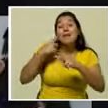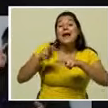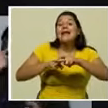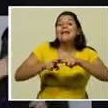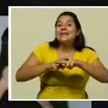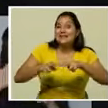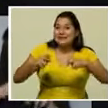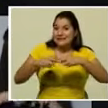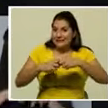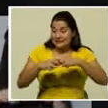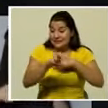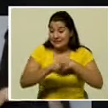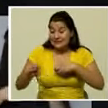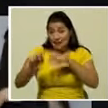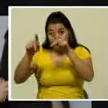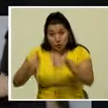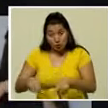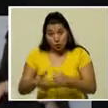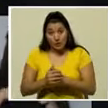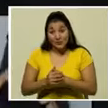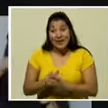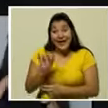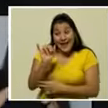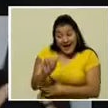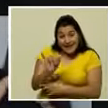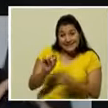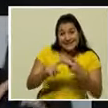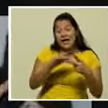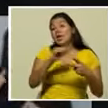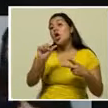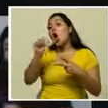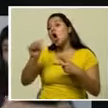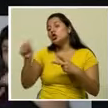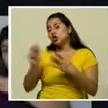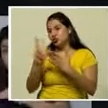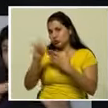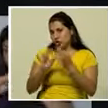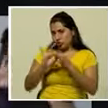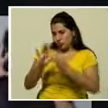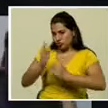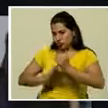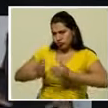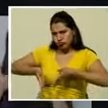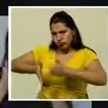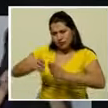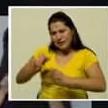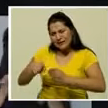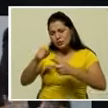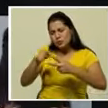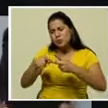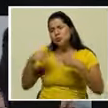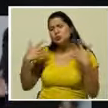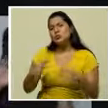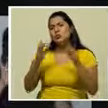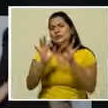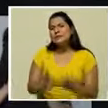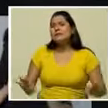pasajeros. Esta y las demás obras de infraestructura serán esenciales